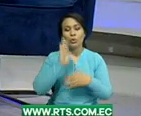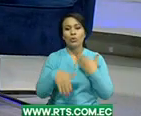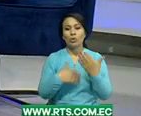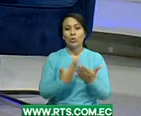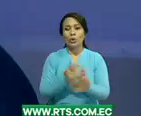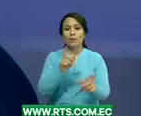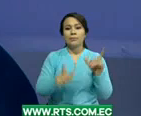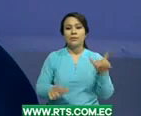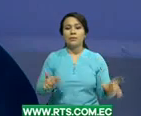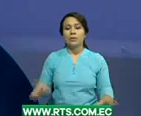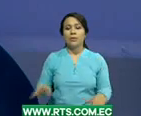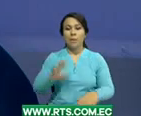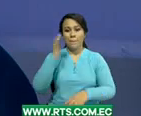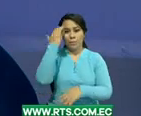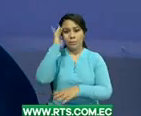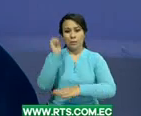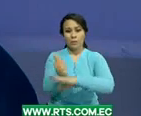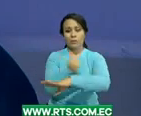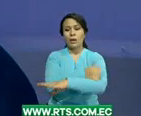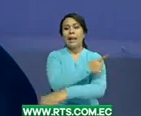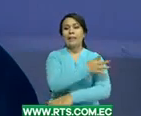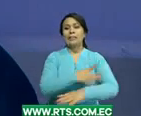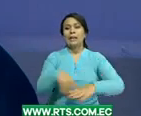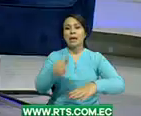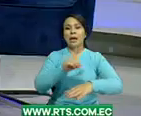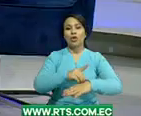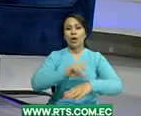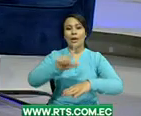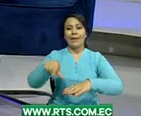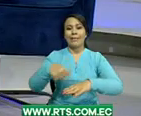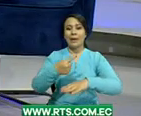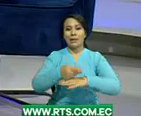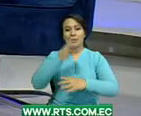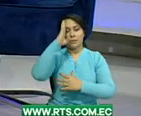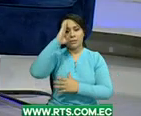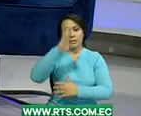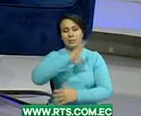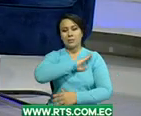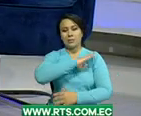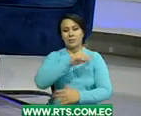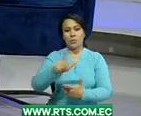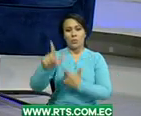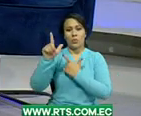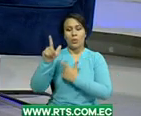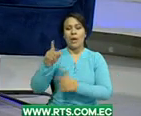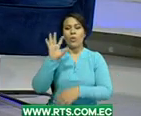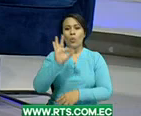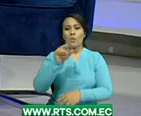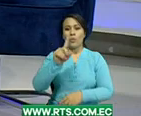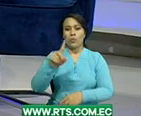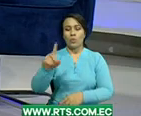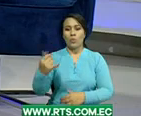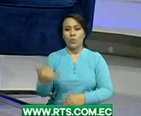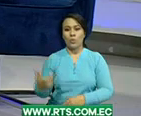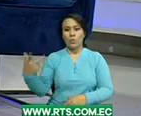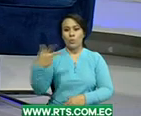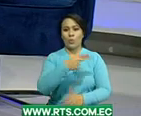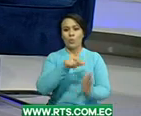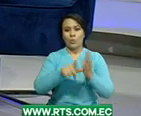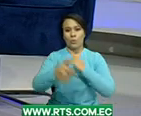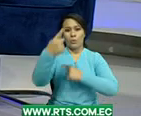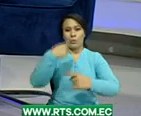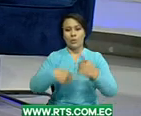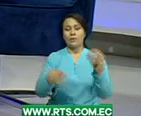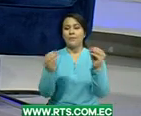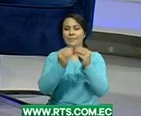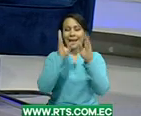Zapata en su calidad de director general del Servicio de Seguridad Integrado 911. Vamos a una pausa y enseguida regresamos